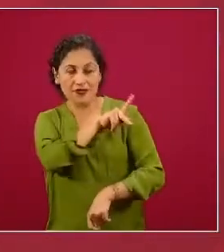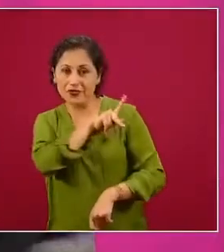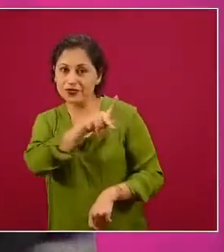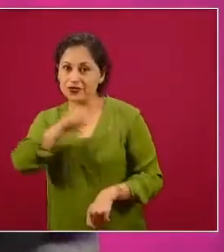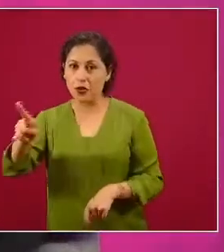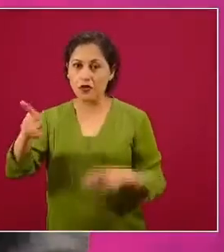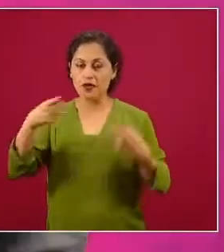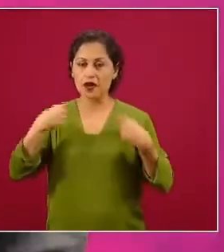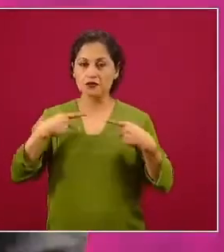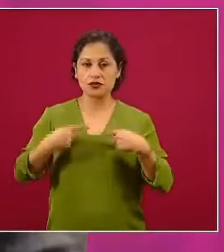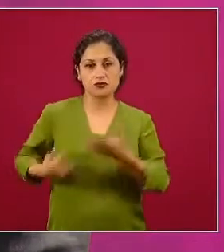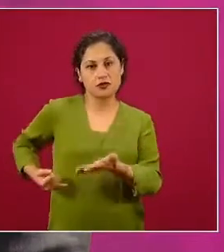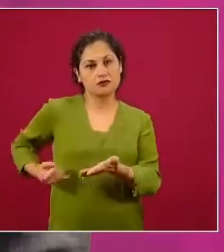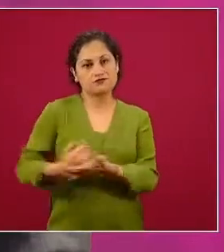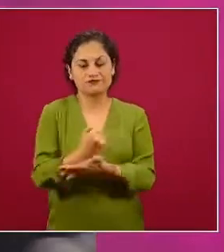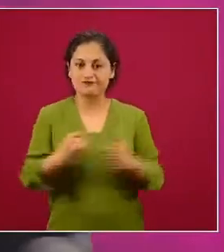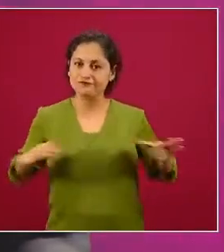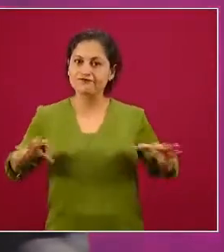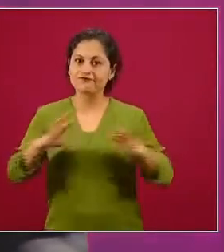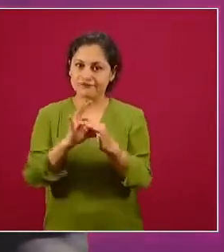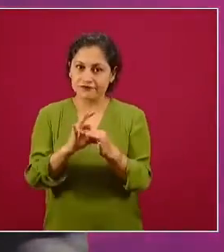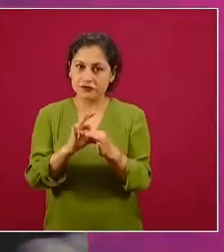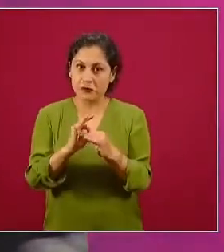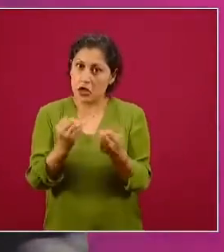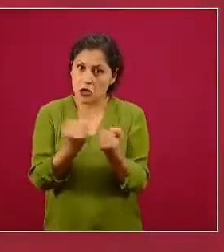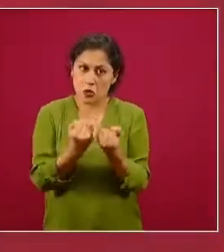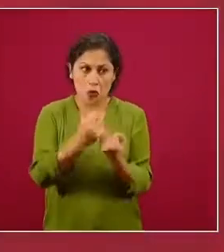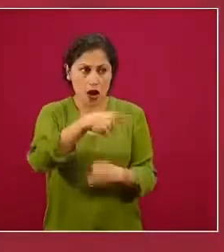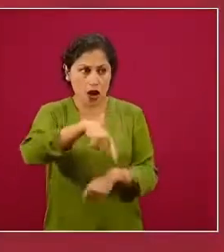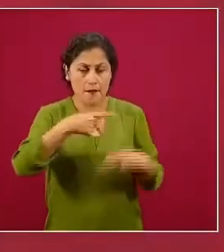privado, y está quienes fabrican estos productos.